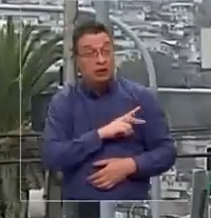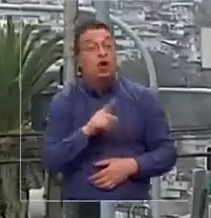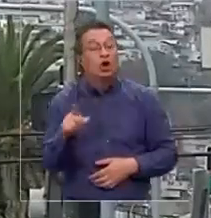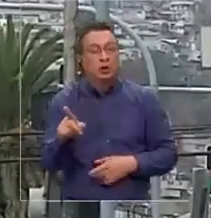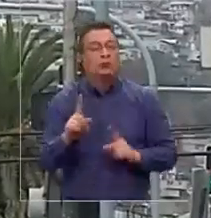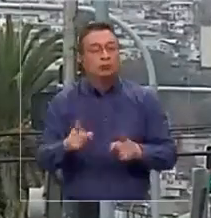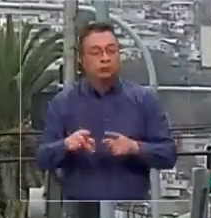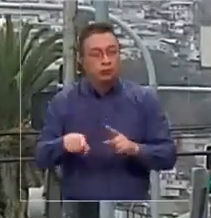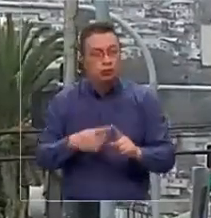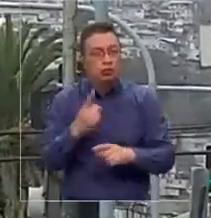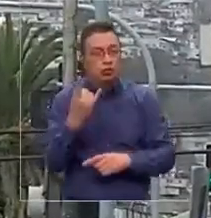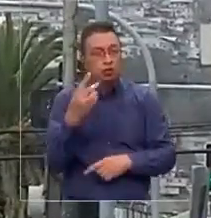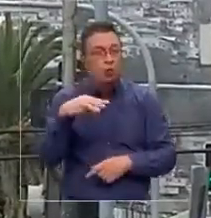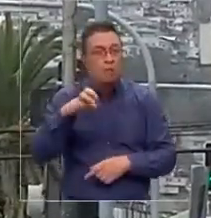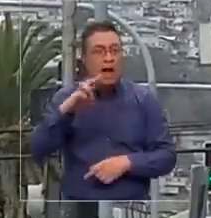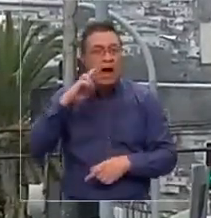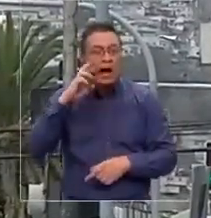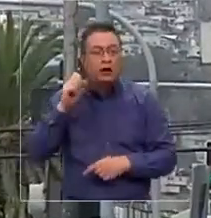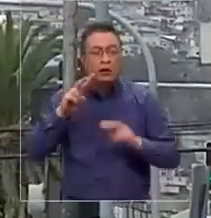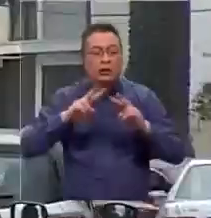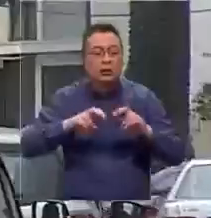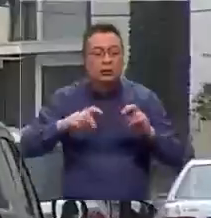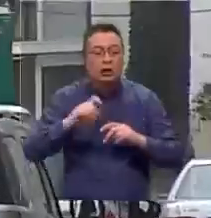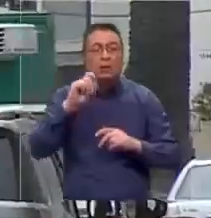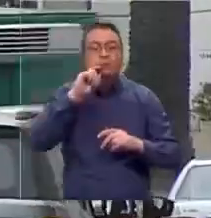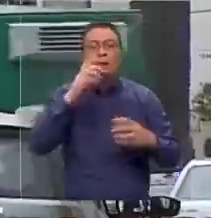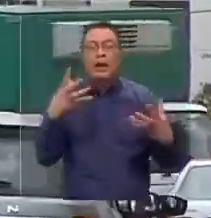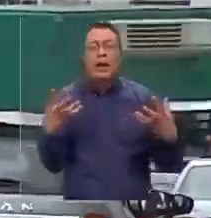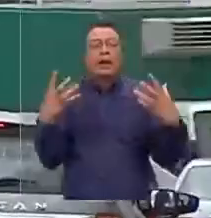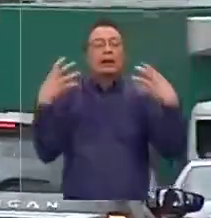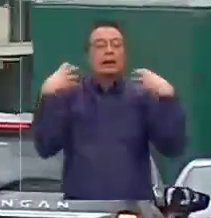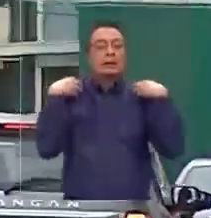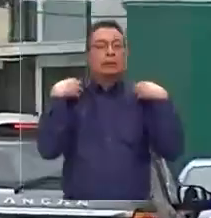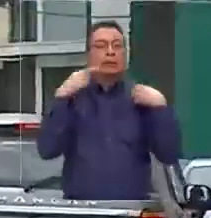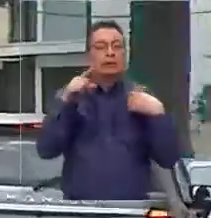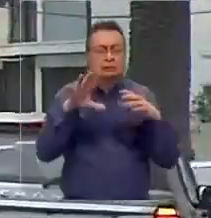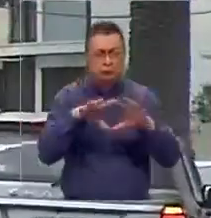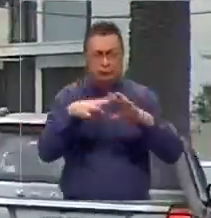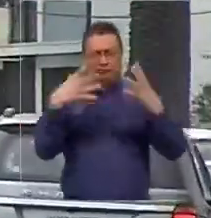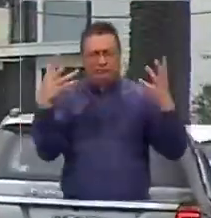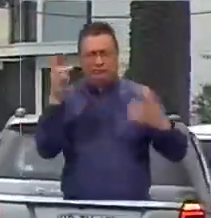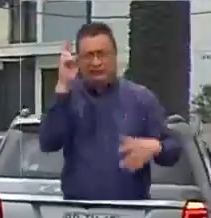comenzó un sumario administrativo para determinar las responsabilidades en este inusual robo.